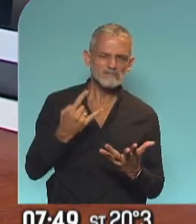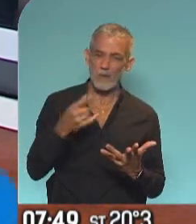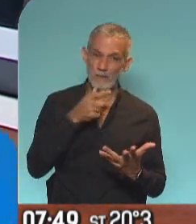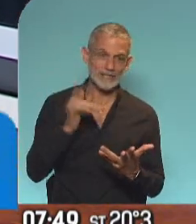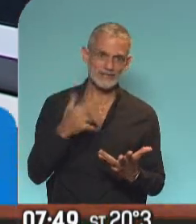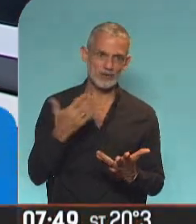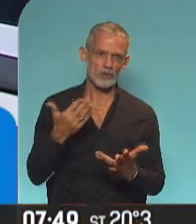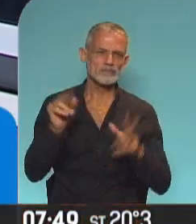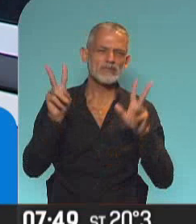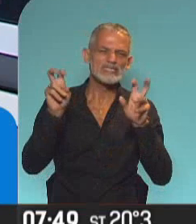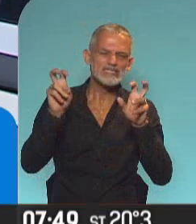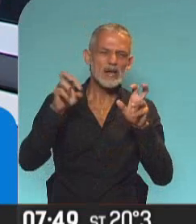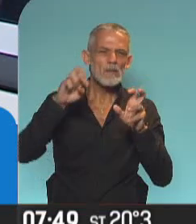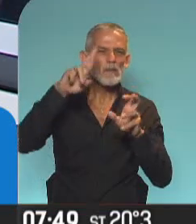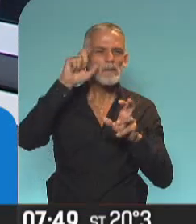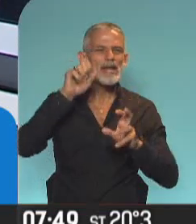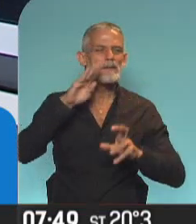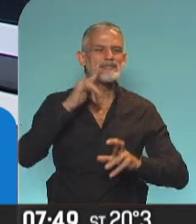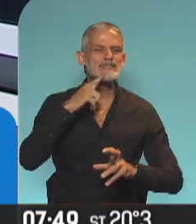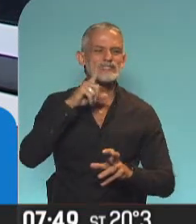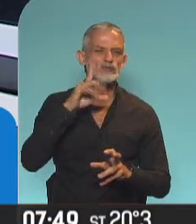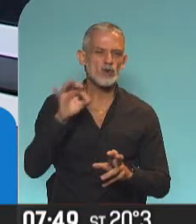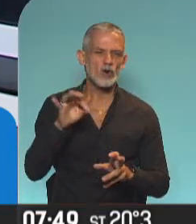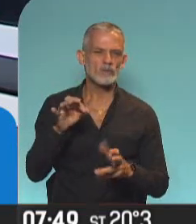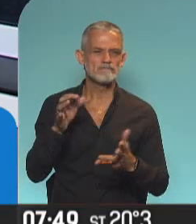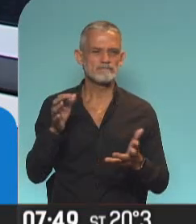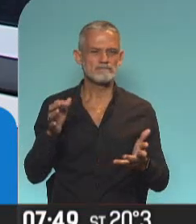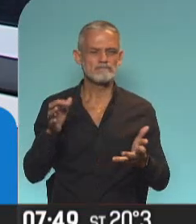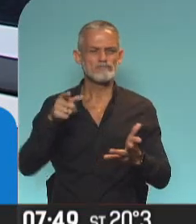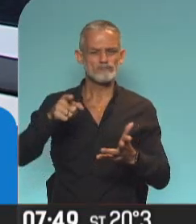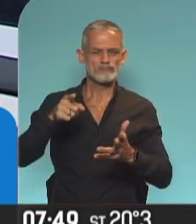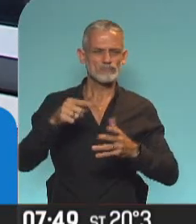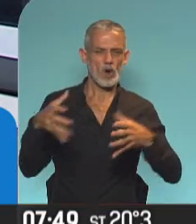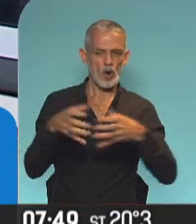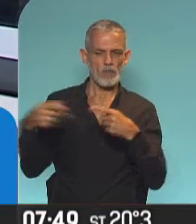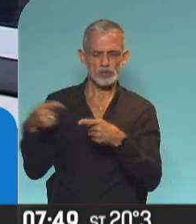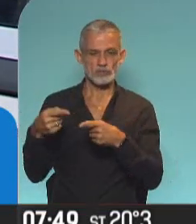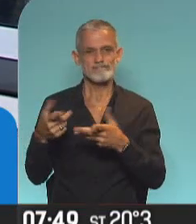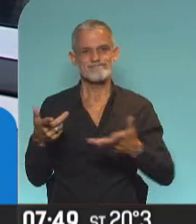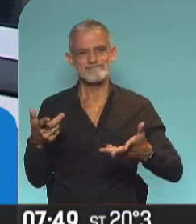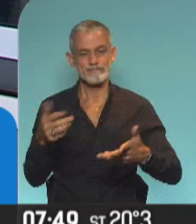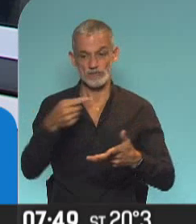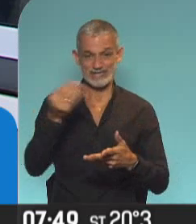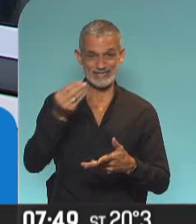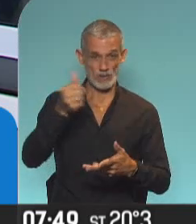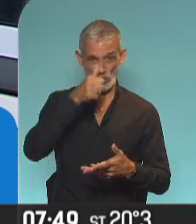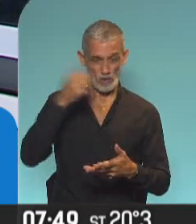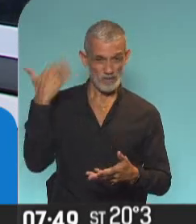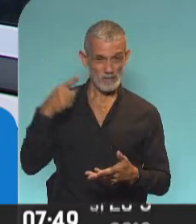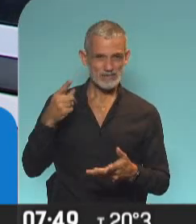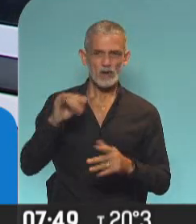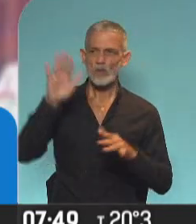mira, comillas a la palabra plebiscito. ¿De qué estamos hablando? La oposición convocó para el fin de semana pasado a